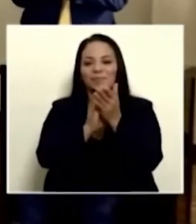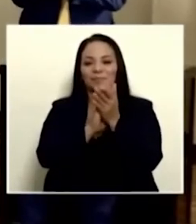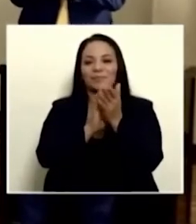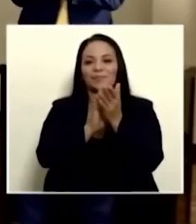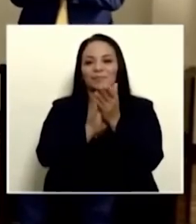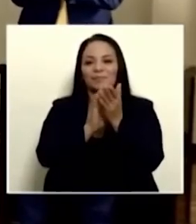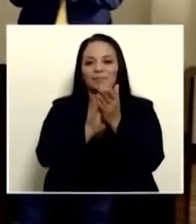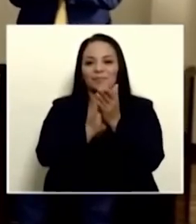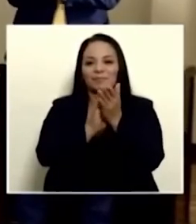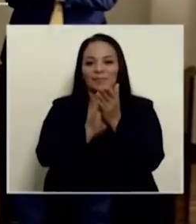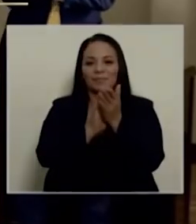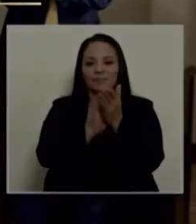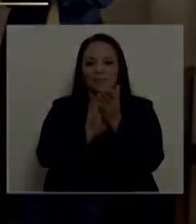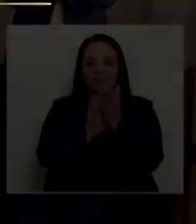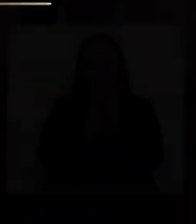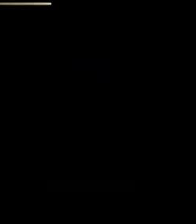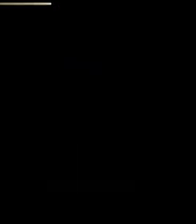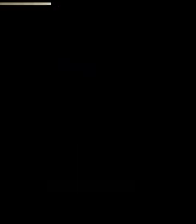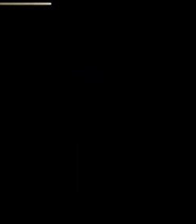población por décadas.